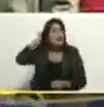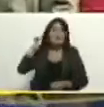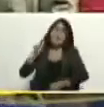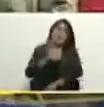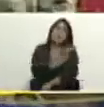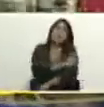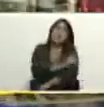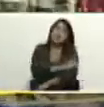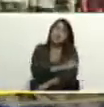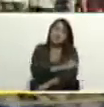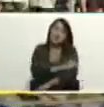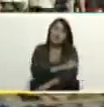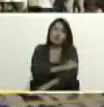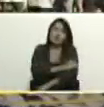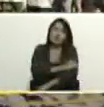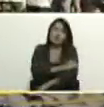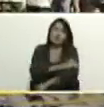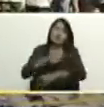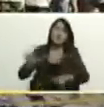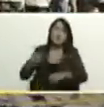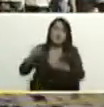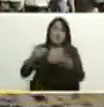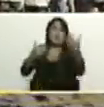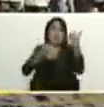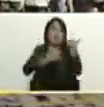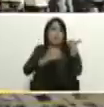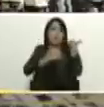cuando toma el poder.